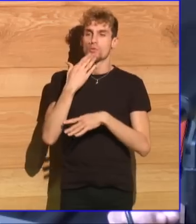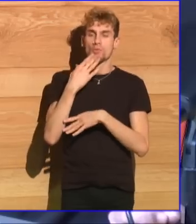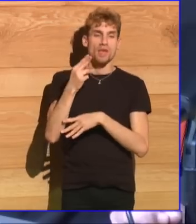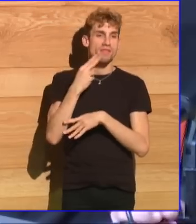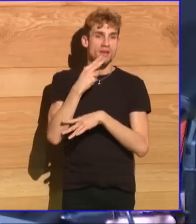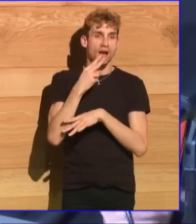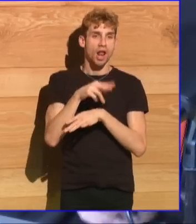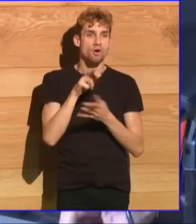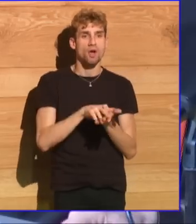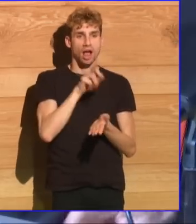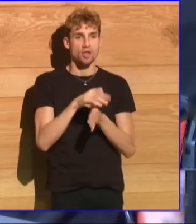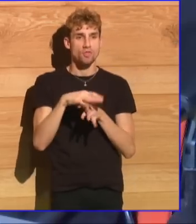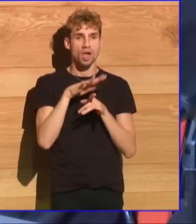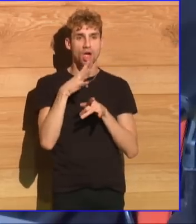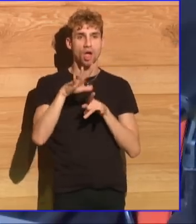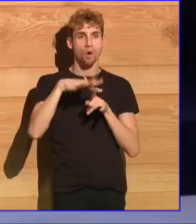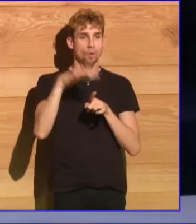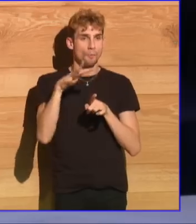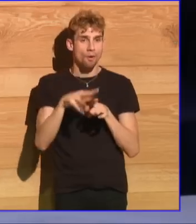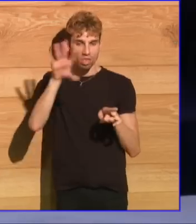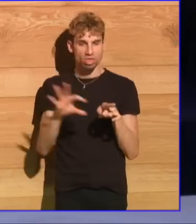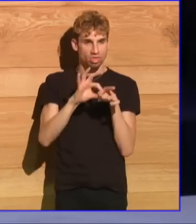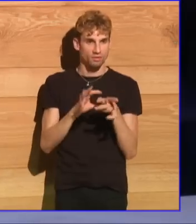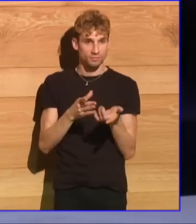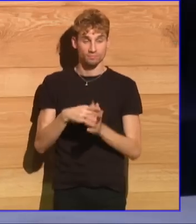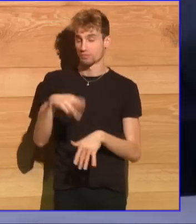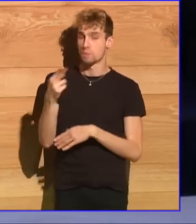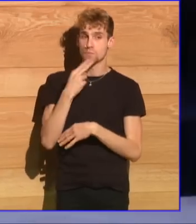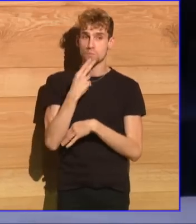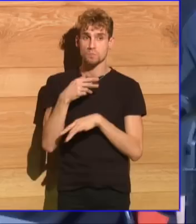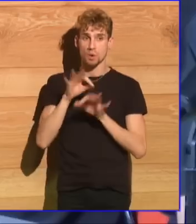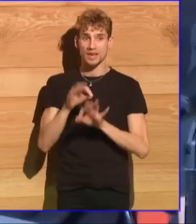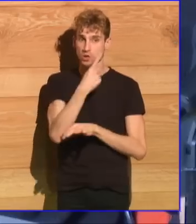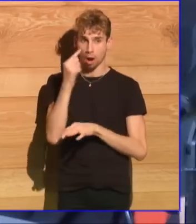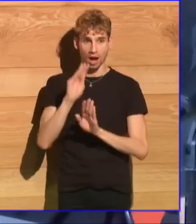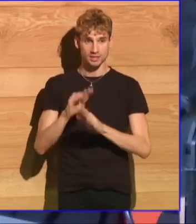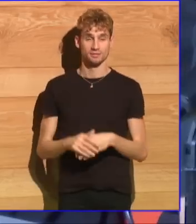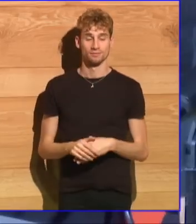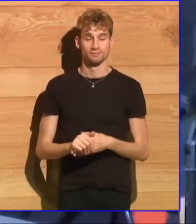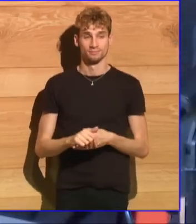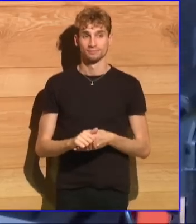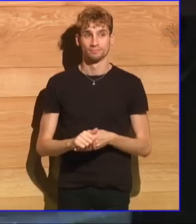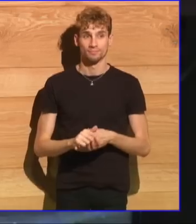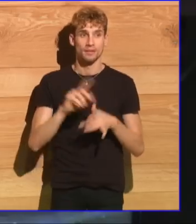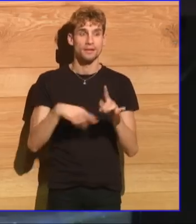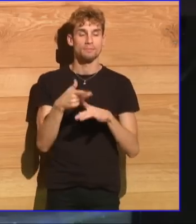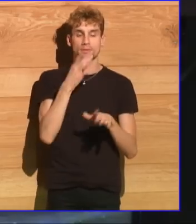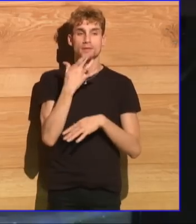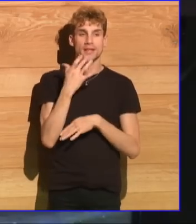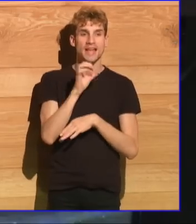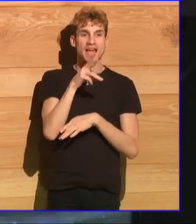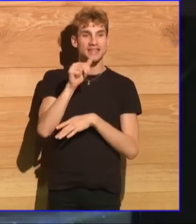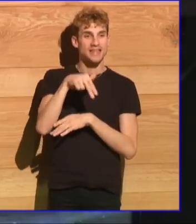el universo de Valar. Eso es lo que es. Smoking in your eyes le llamaban siempre. Y el Shanghái, por ejemplo,